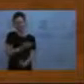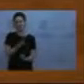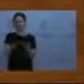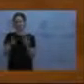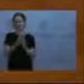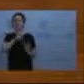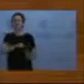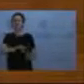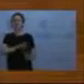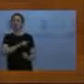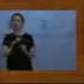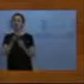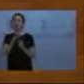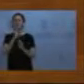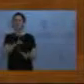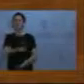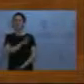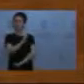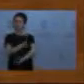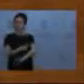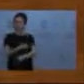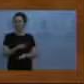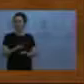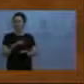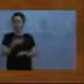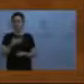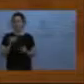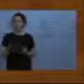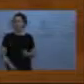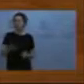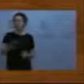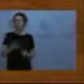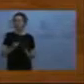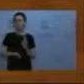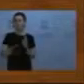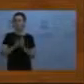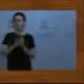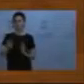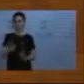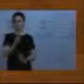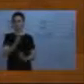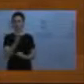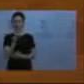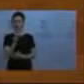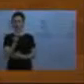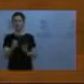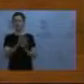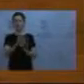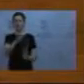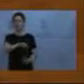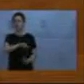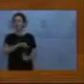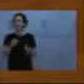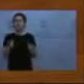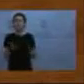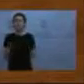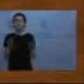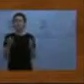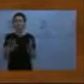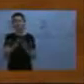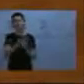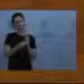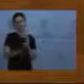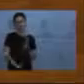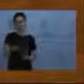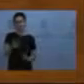éticos deportivos. Y luego, para mí muy importante, el punto 4. La suscripción de dicho código ético será requisito previo imprescindible